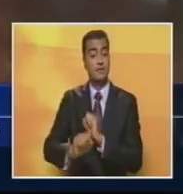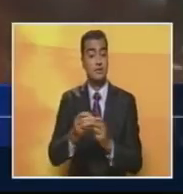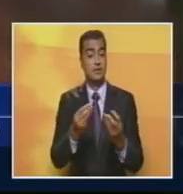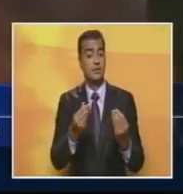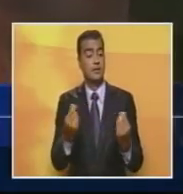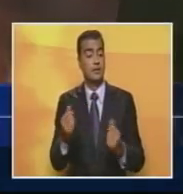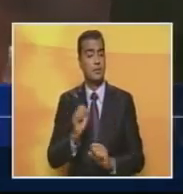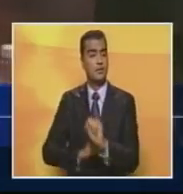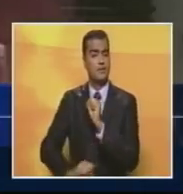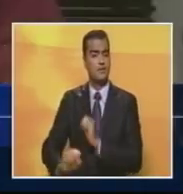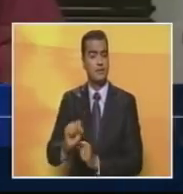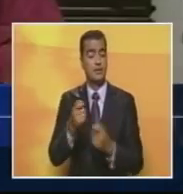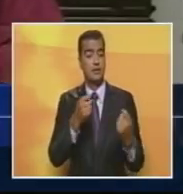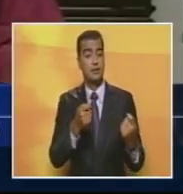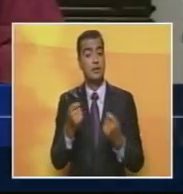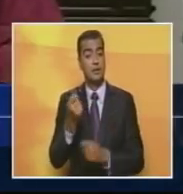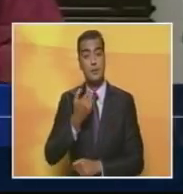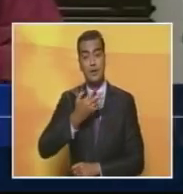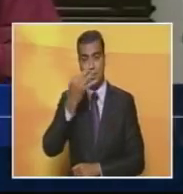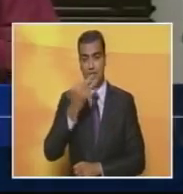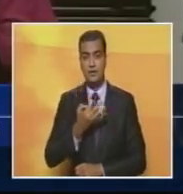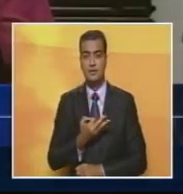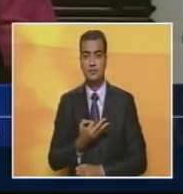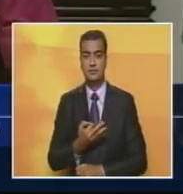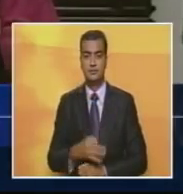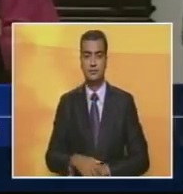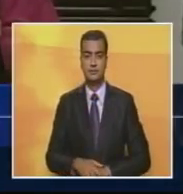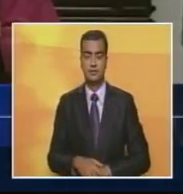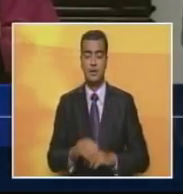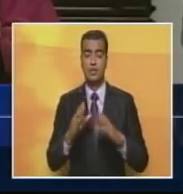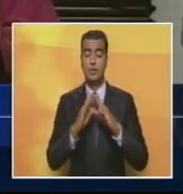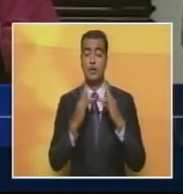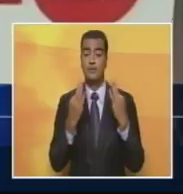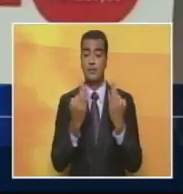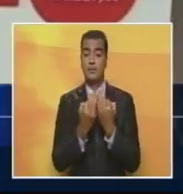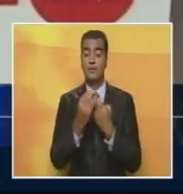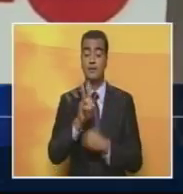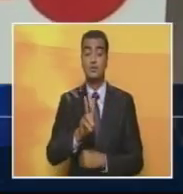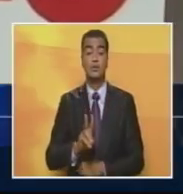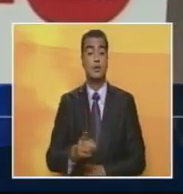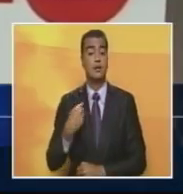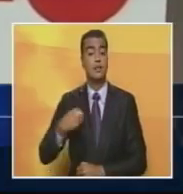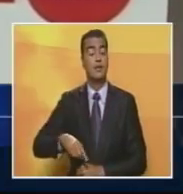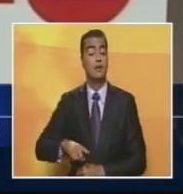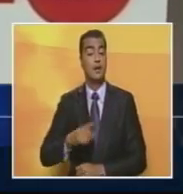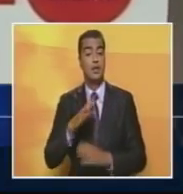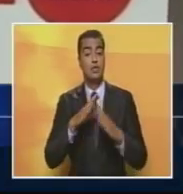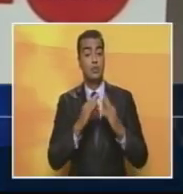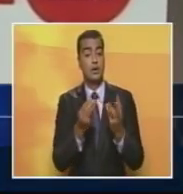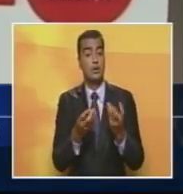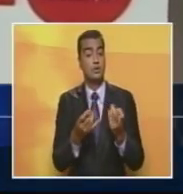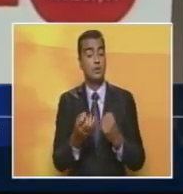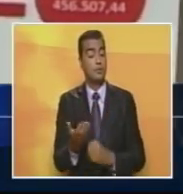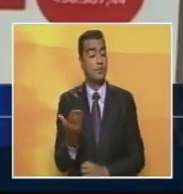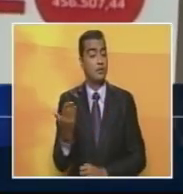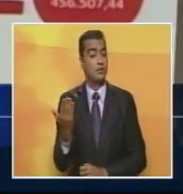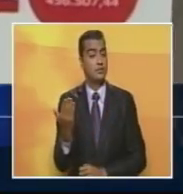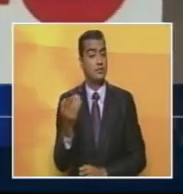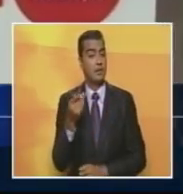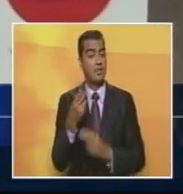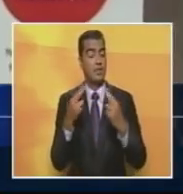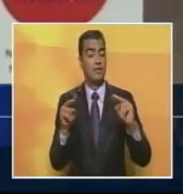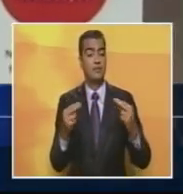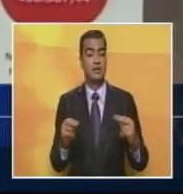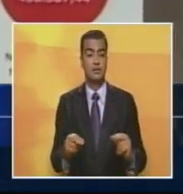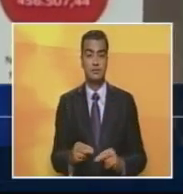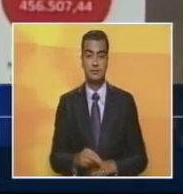salario, por la defensa del ingreso y por la garantía de que la familia venezolana reciba lo fundamental en estas